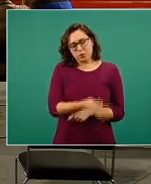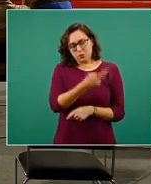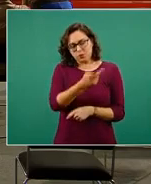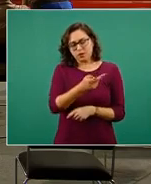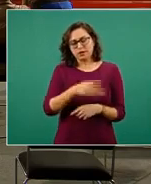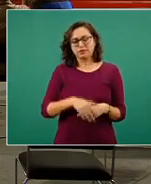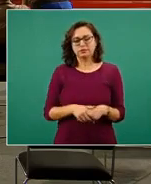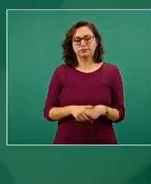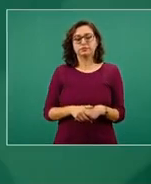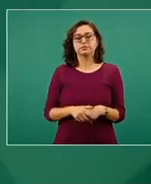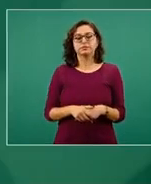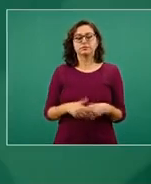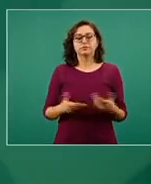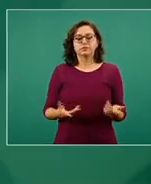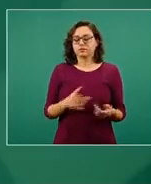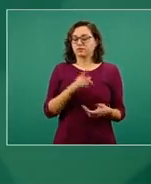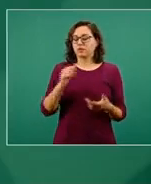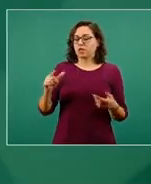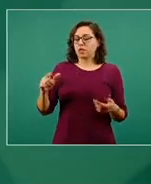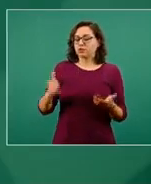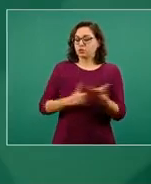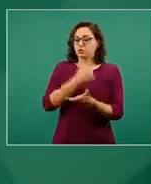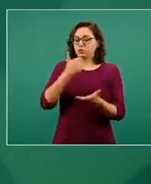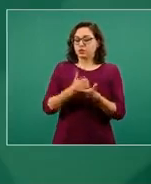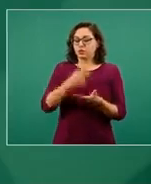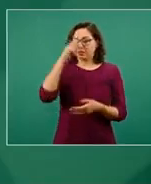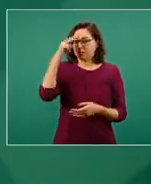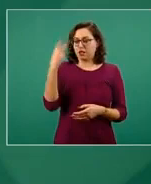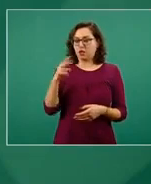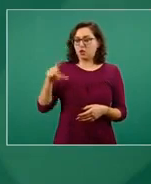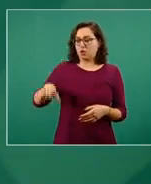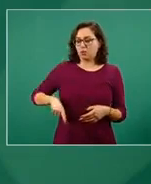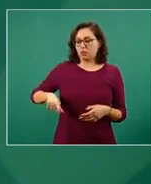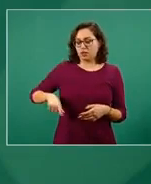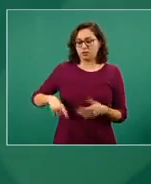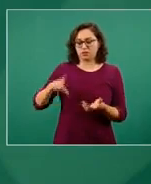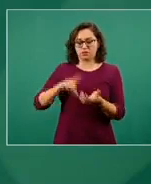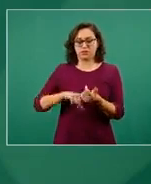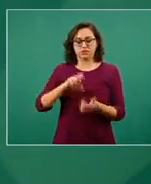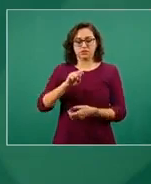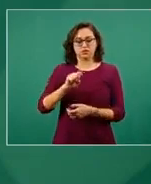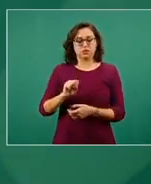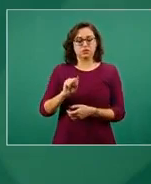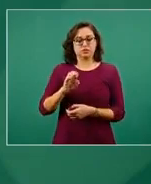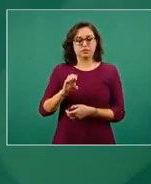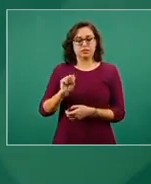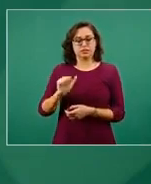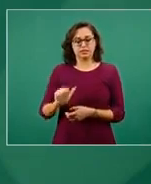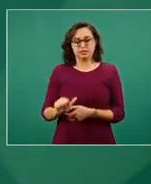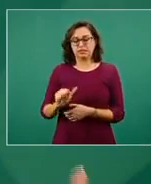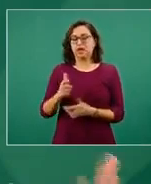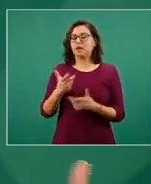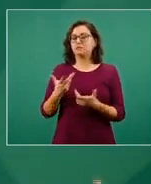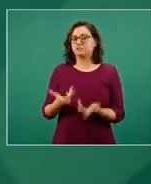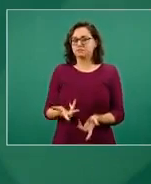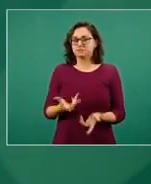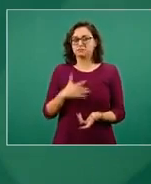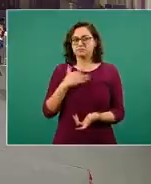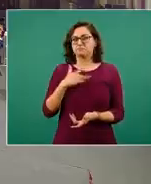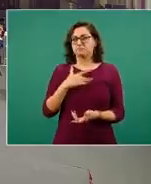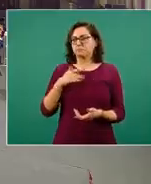qué recolección tiene el Gobierno de la Ciudad de México y en particular la Secretaría de Salud, los servicios estatales de salud, de esta